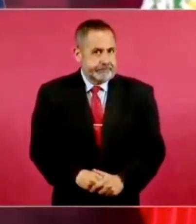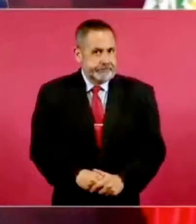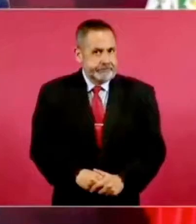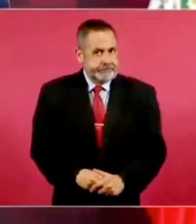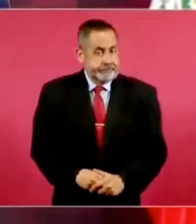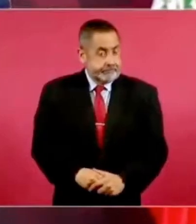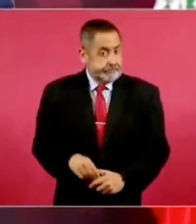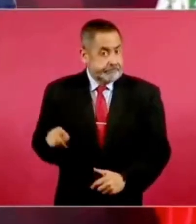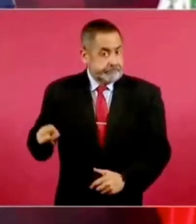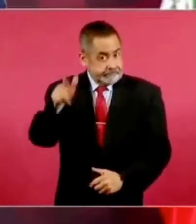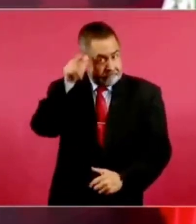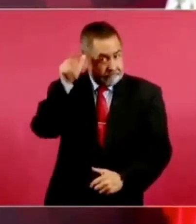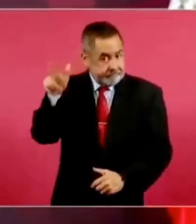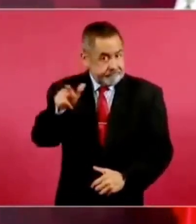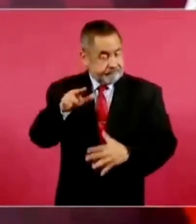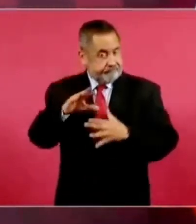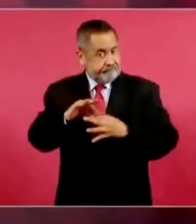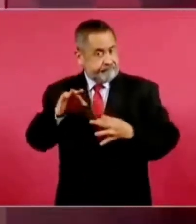Dicta